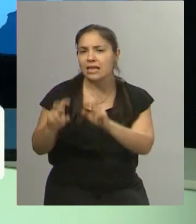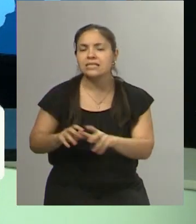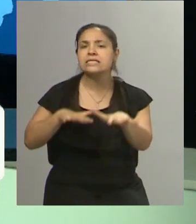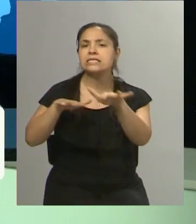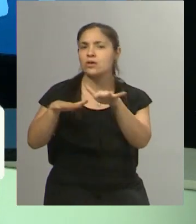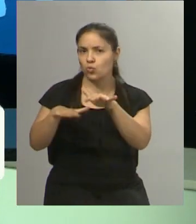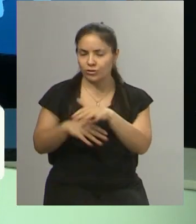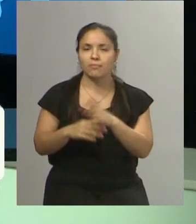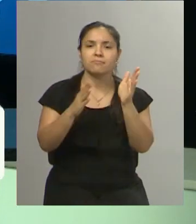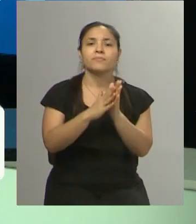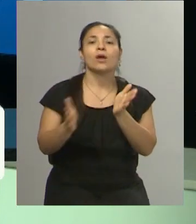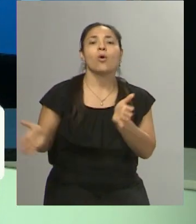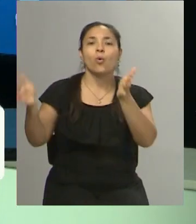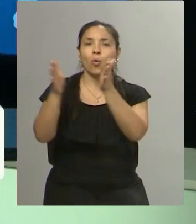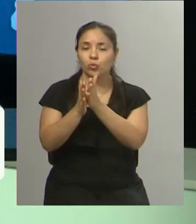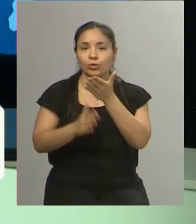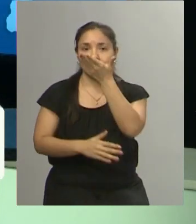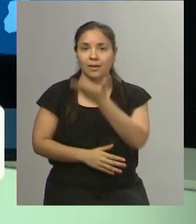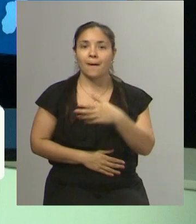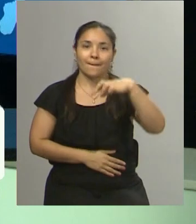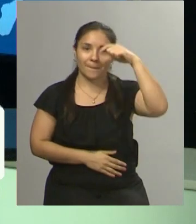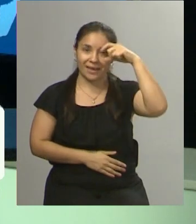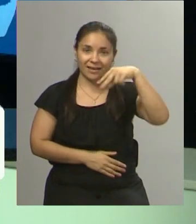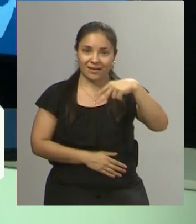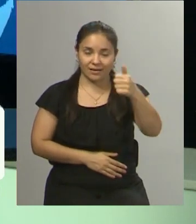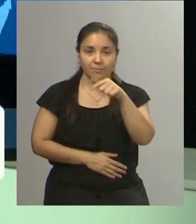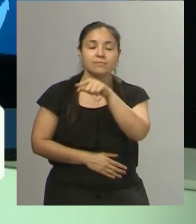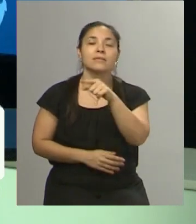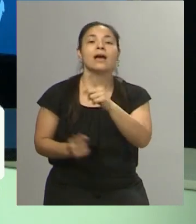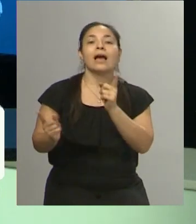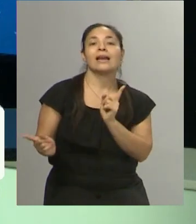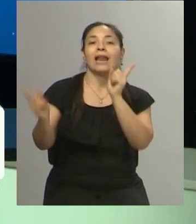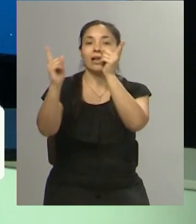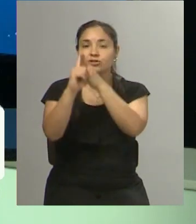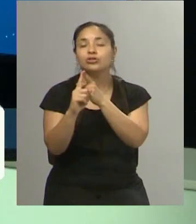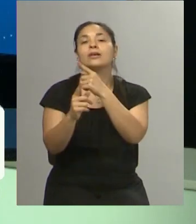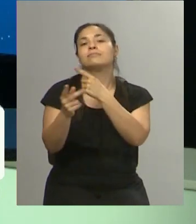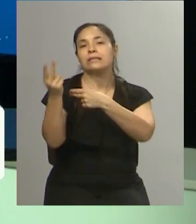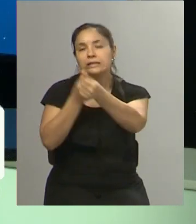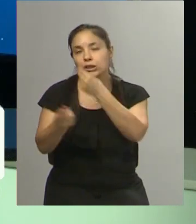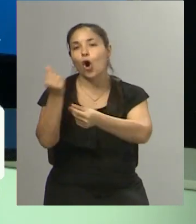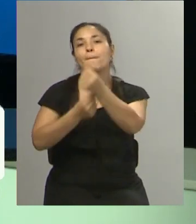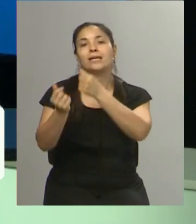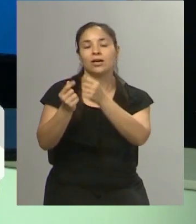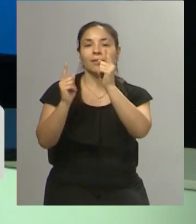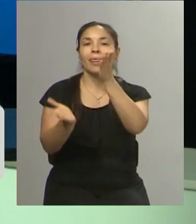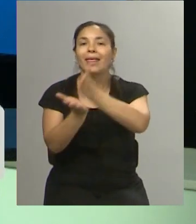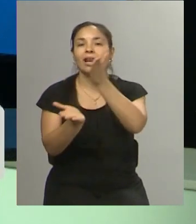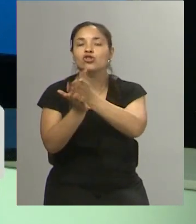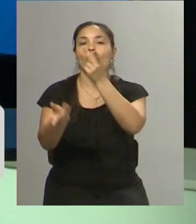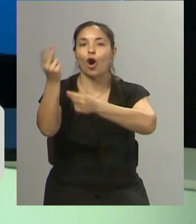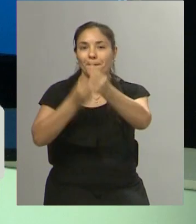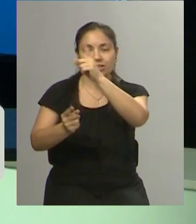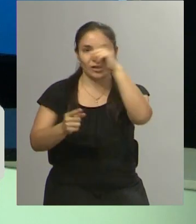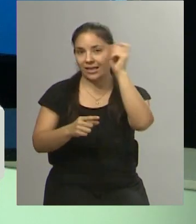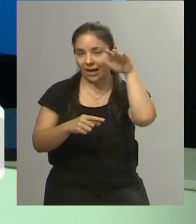con este bloque con Félix Peña, que es especialista en relaciones económicas internacionales, derecho del comercio internacional e integración